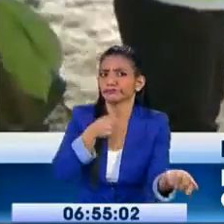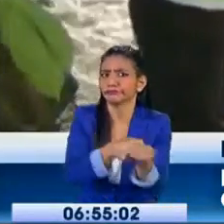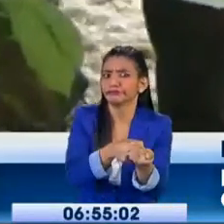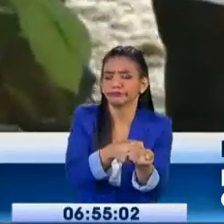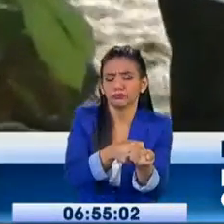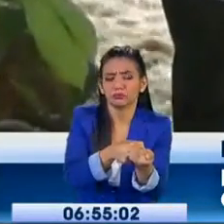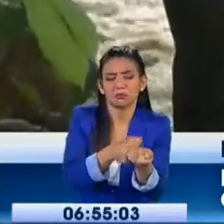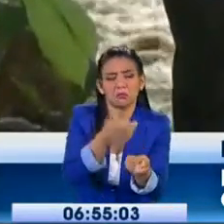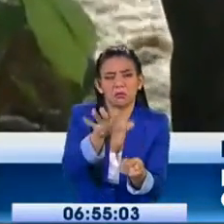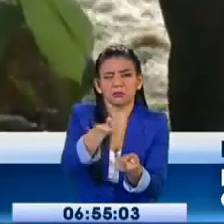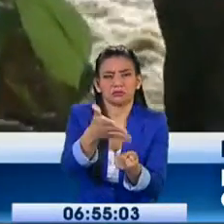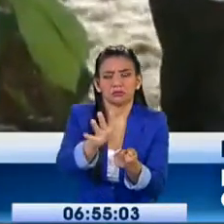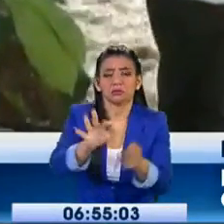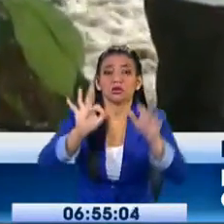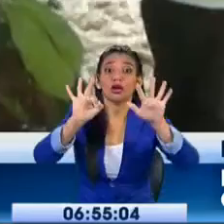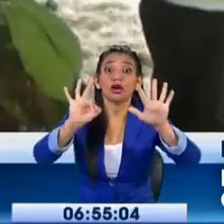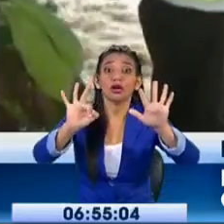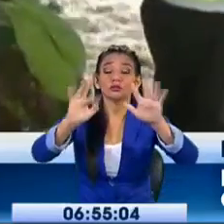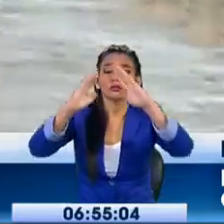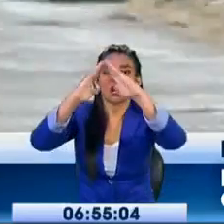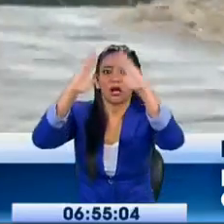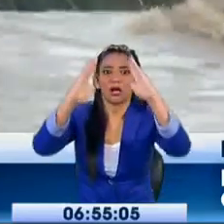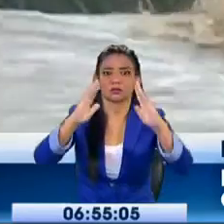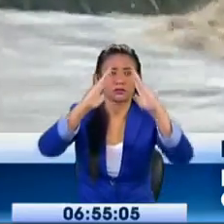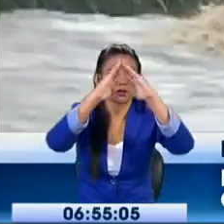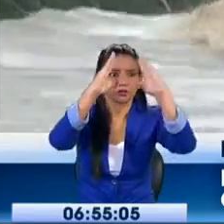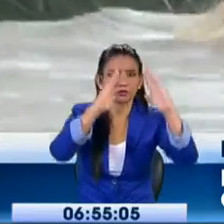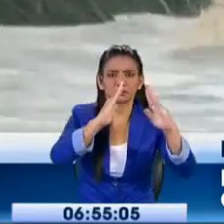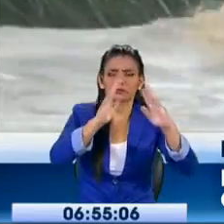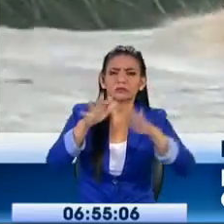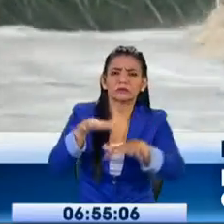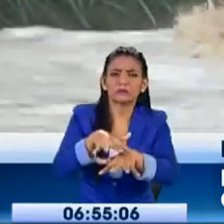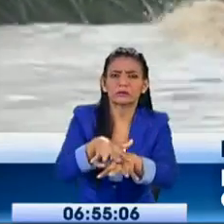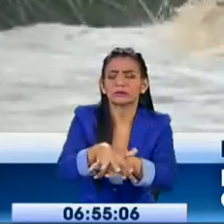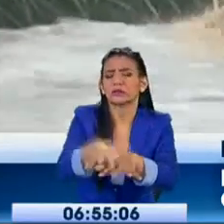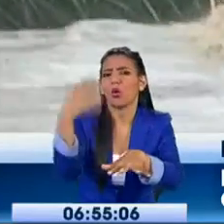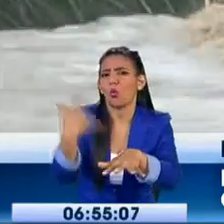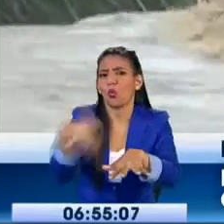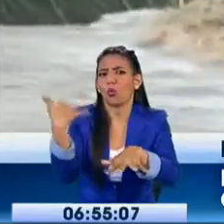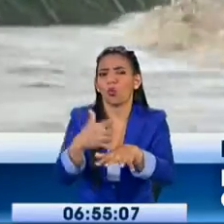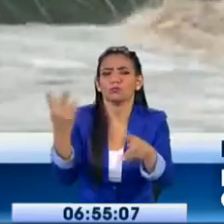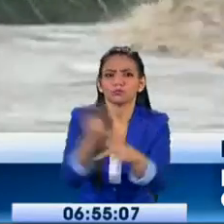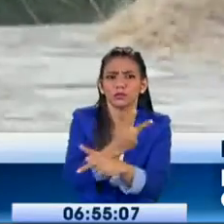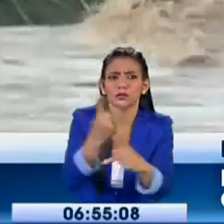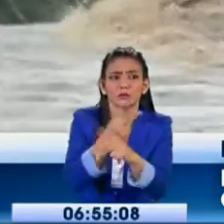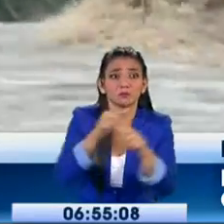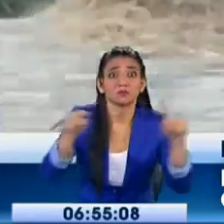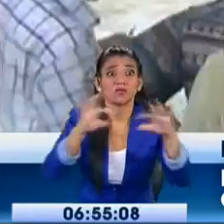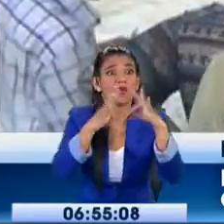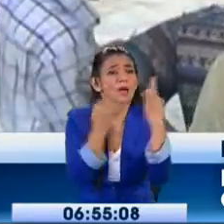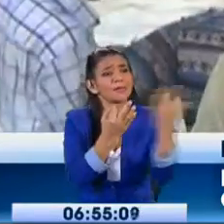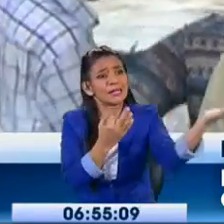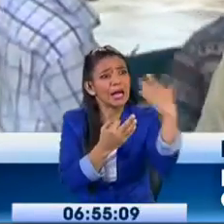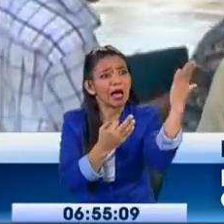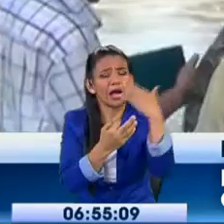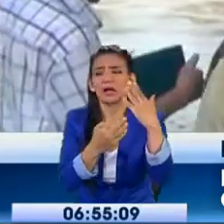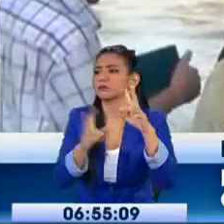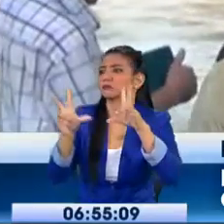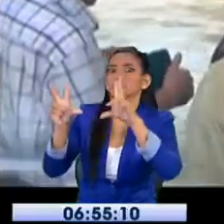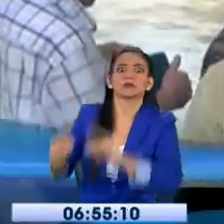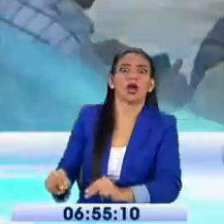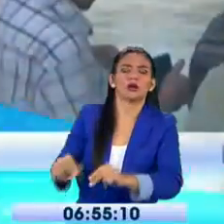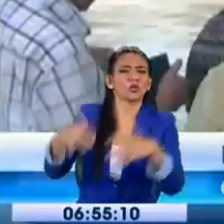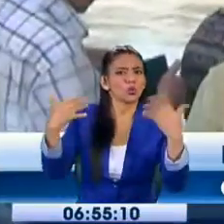pues aproximadamente 8 viviendas se encontraban en riesgo, pero las familias se negaron a salir. No son solo las dos